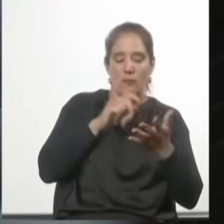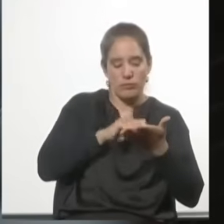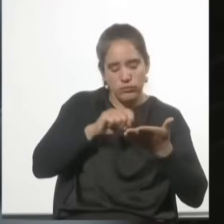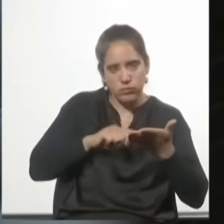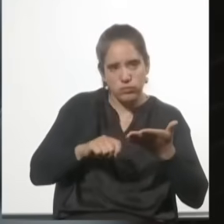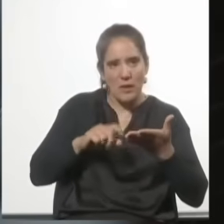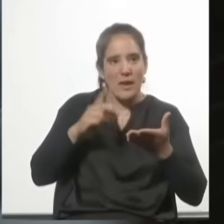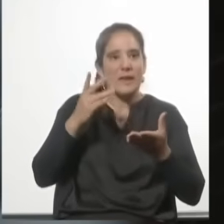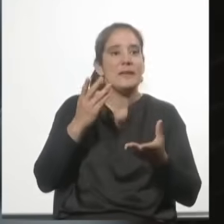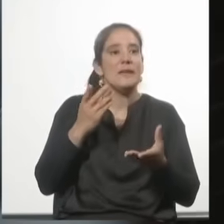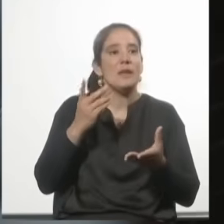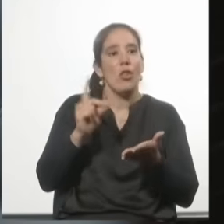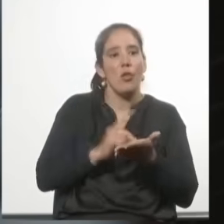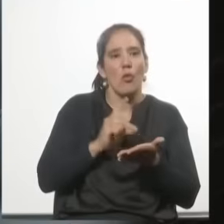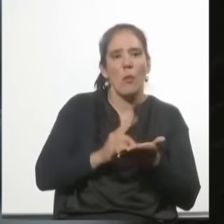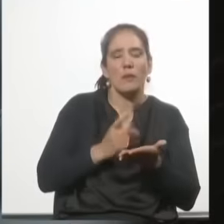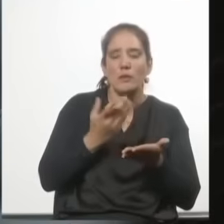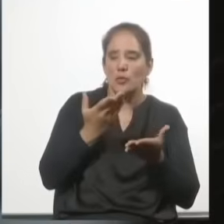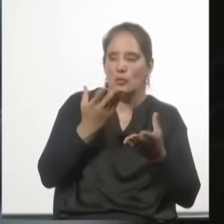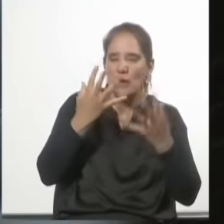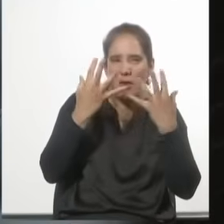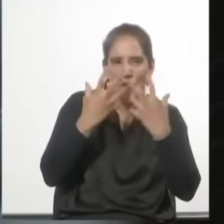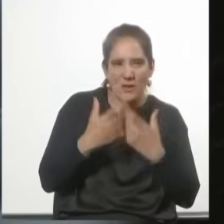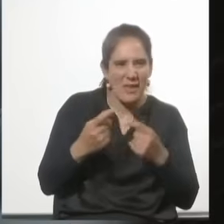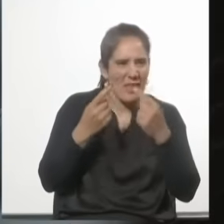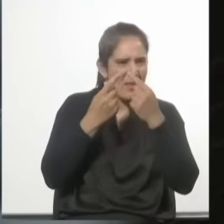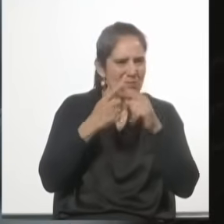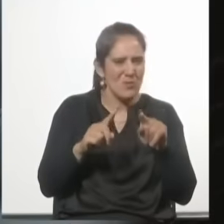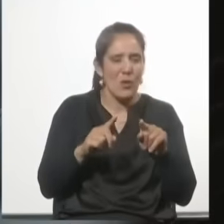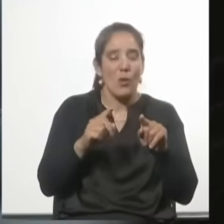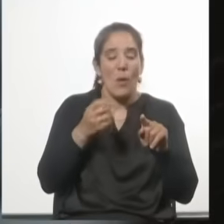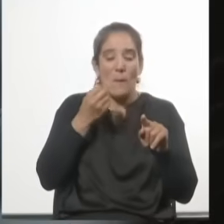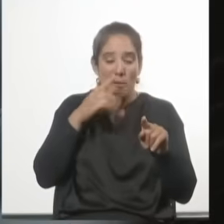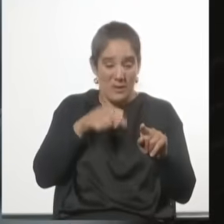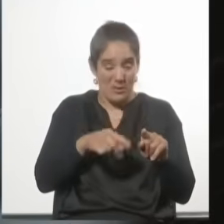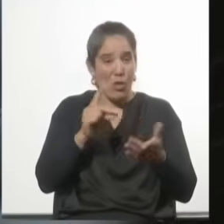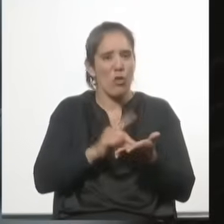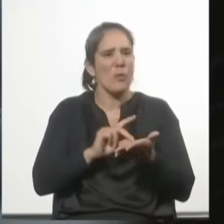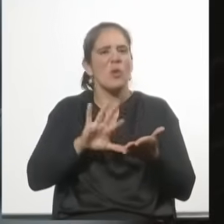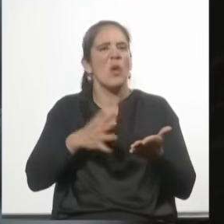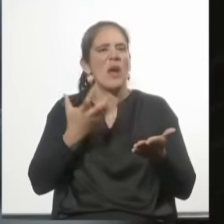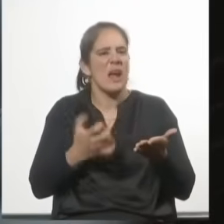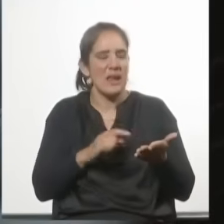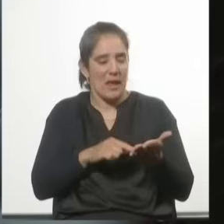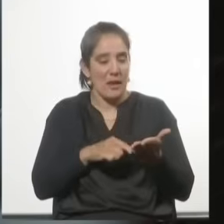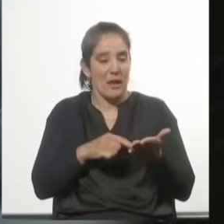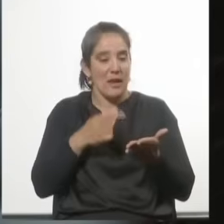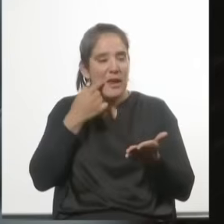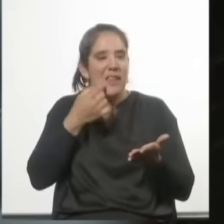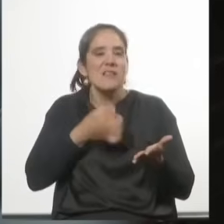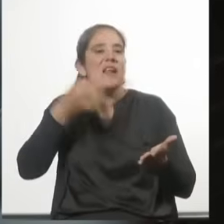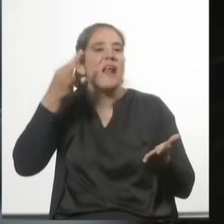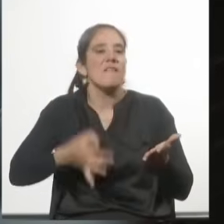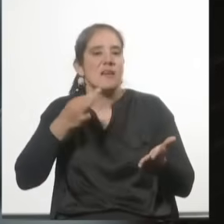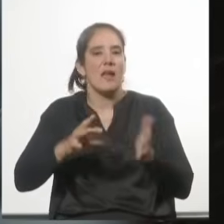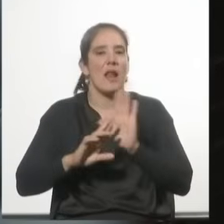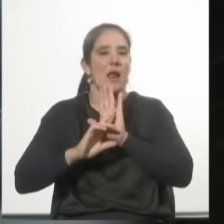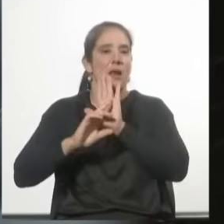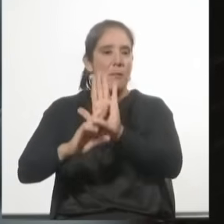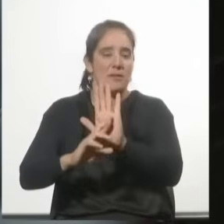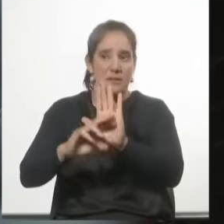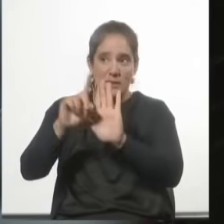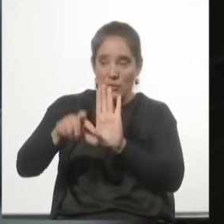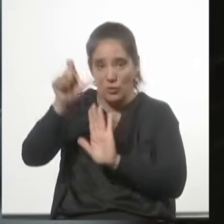dichas actas notariales, según las cuales se pretendía acreditar la representación de una persona jurídica, naturalmente debe